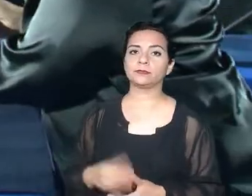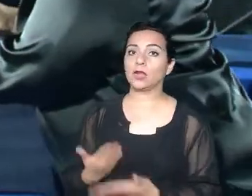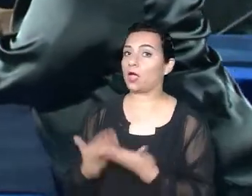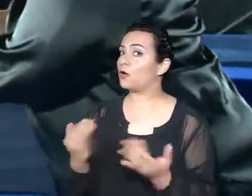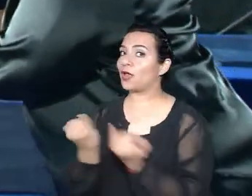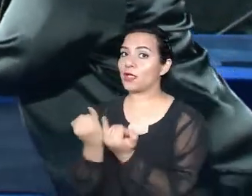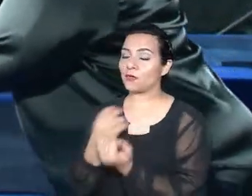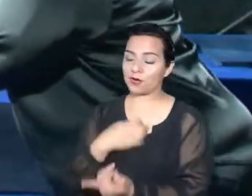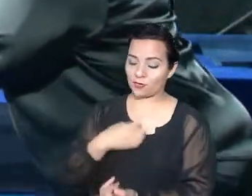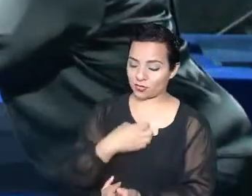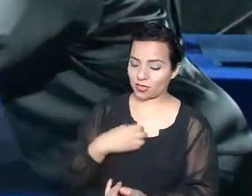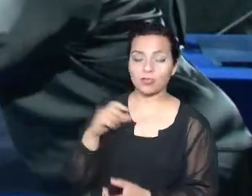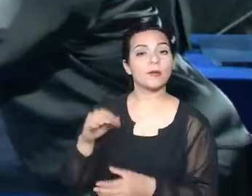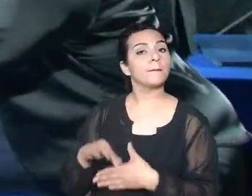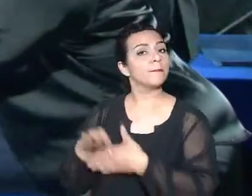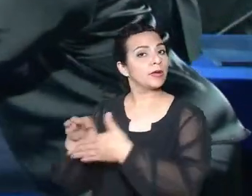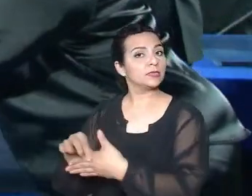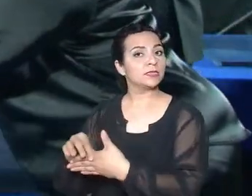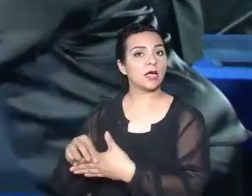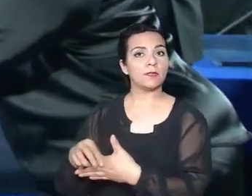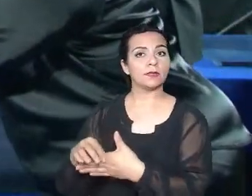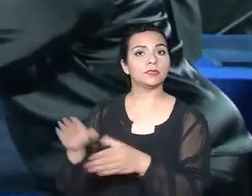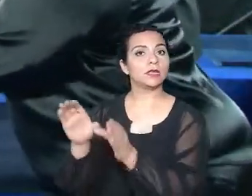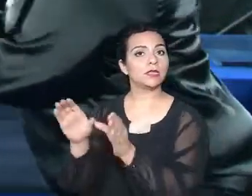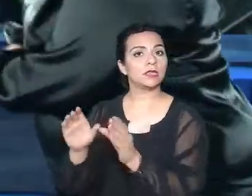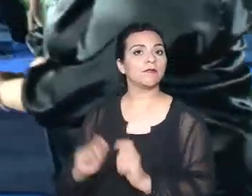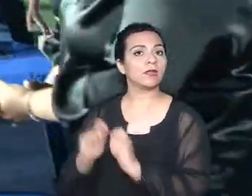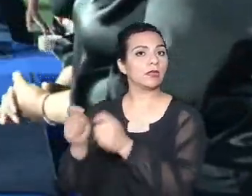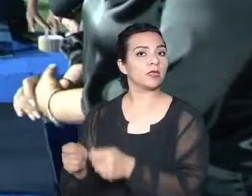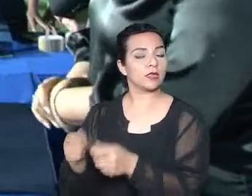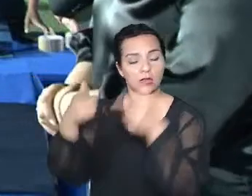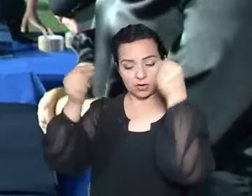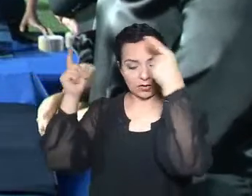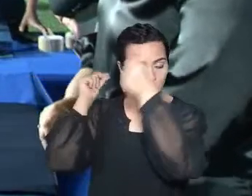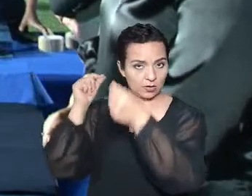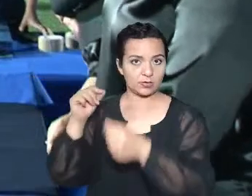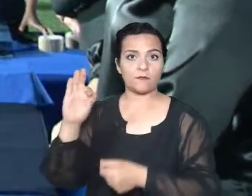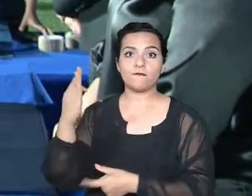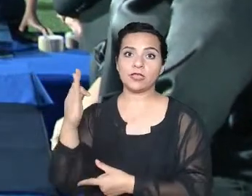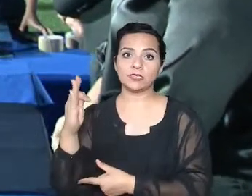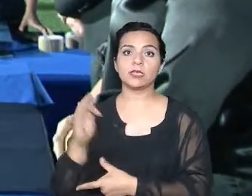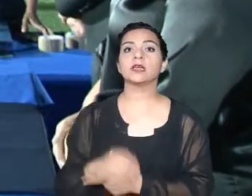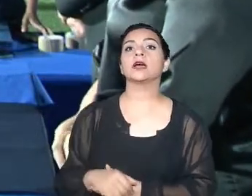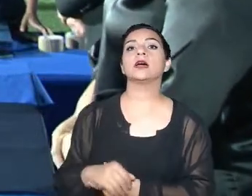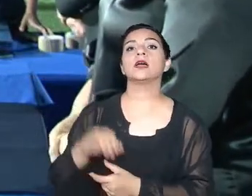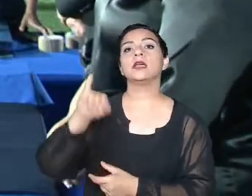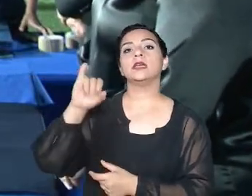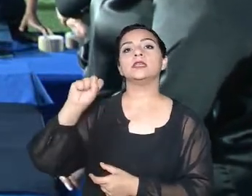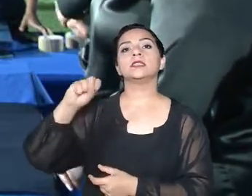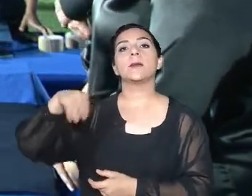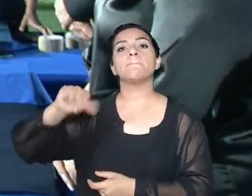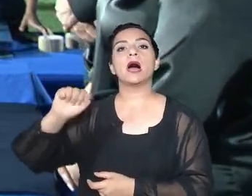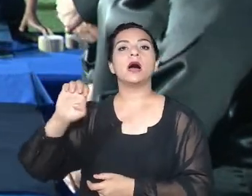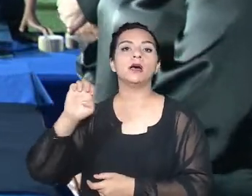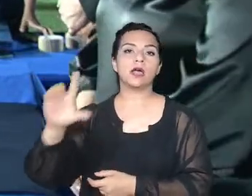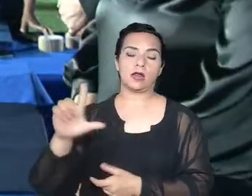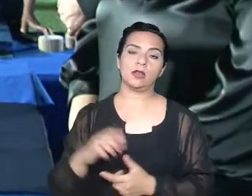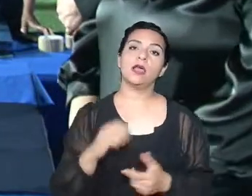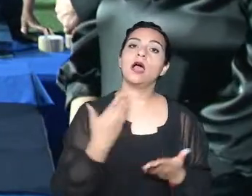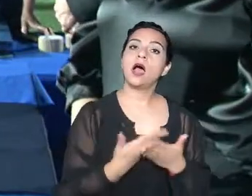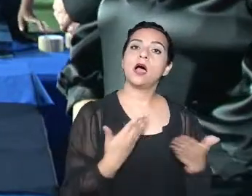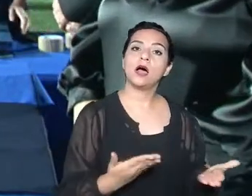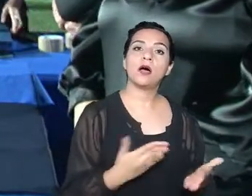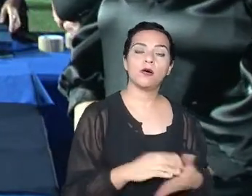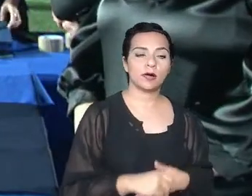Con igual entusiasmo también presentamos para que reciba su reconocimiento egresando del programa de licenciatura en física Ismael Cuen Galindo.